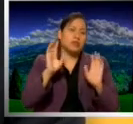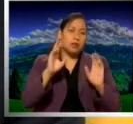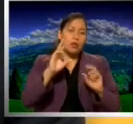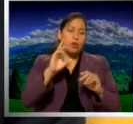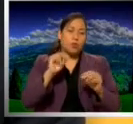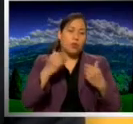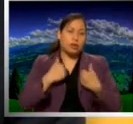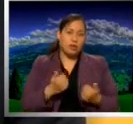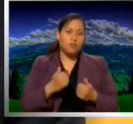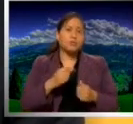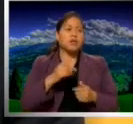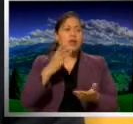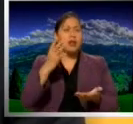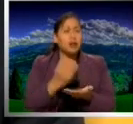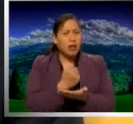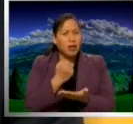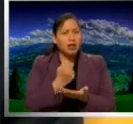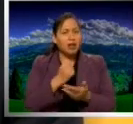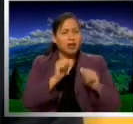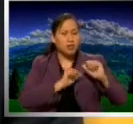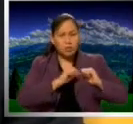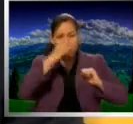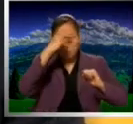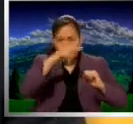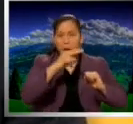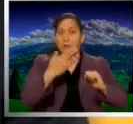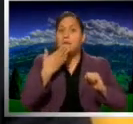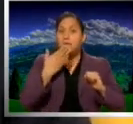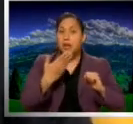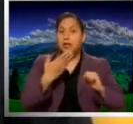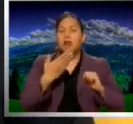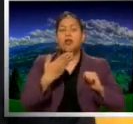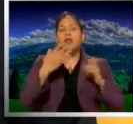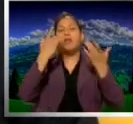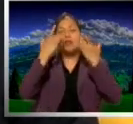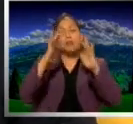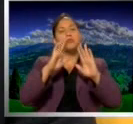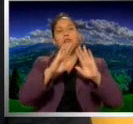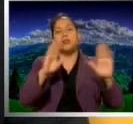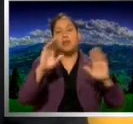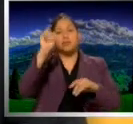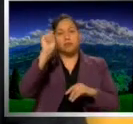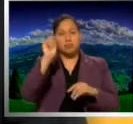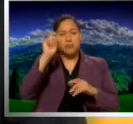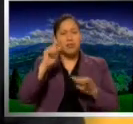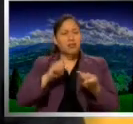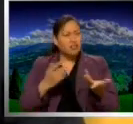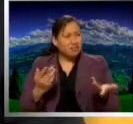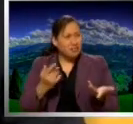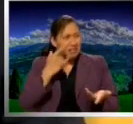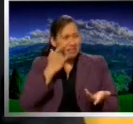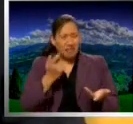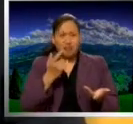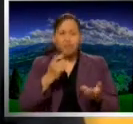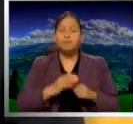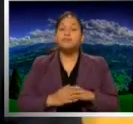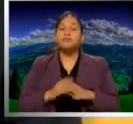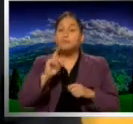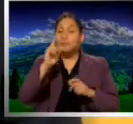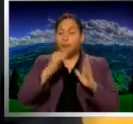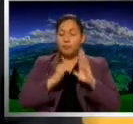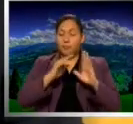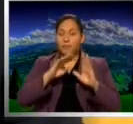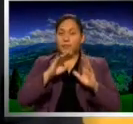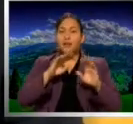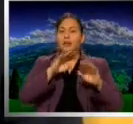entender, las batallas que ganaban los soldados mexicanos, pues se retiraban de ellas, como sucedió en Angostura. Entonces, un 19